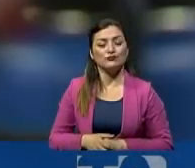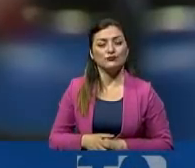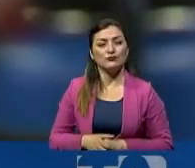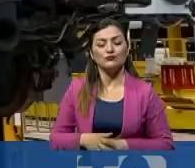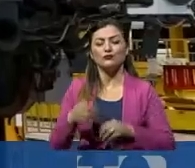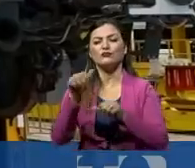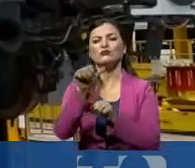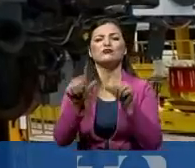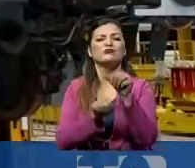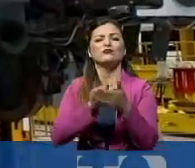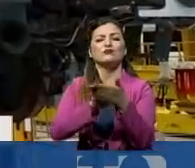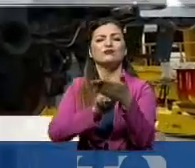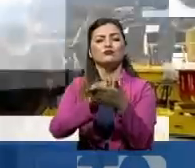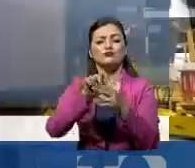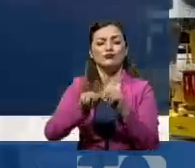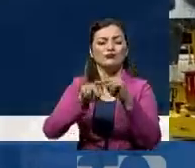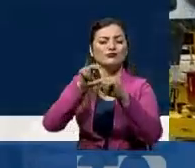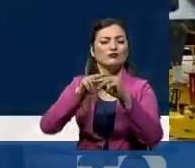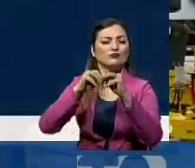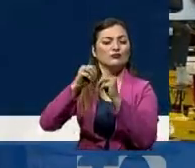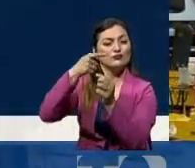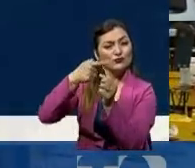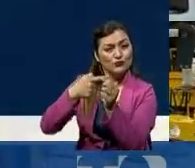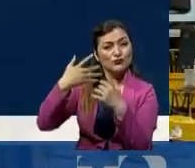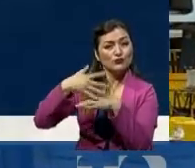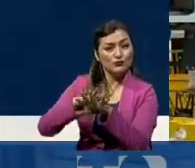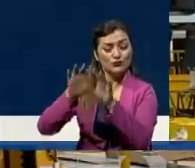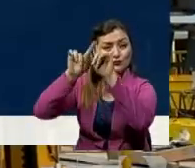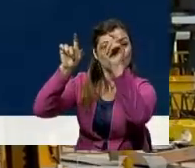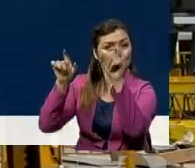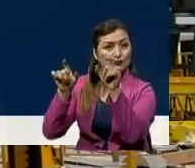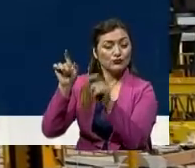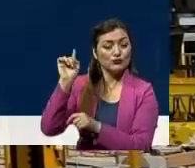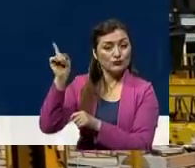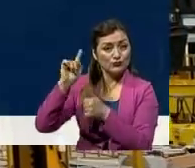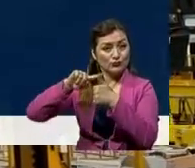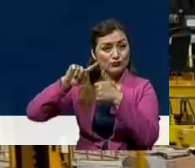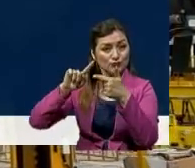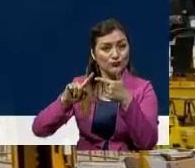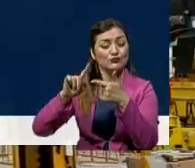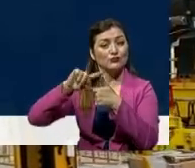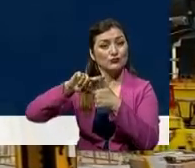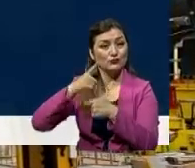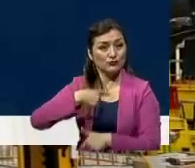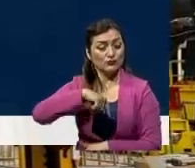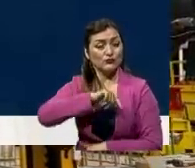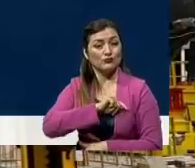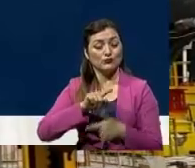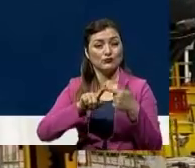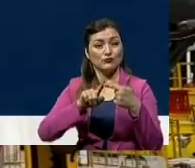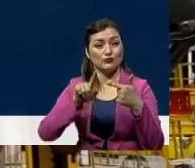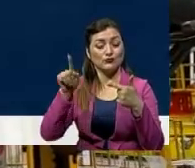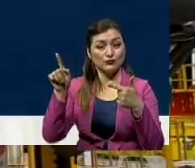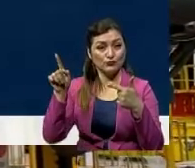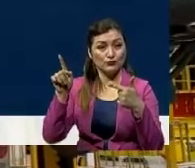la asesoría para la construcción del metro de Quito, integrado por las empresas Prointec, del grupo de la española Indra,